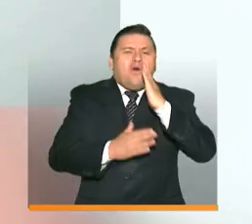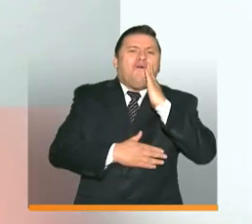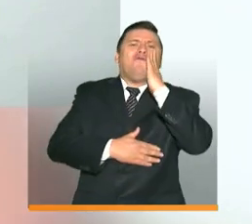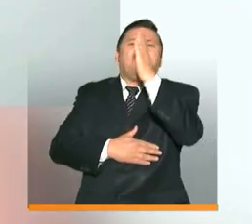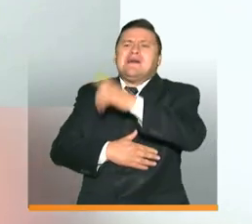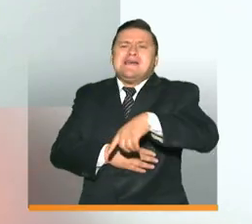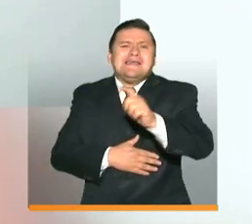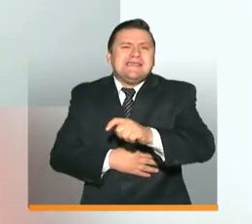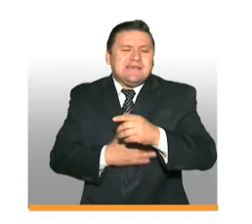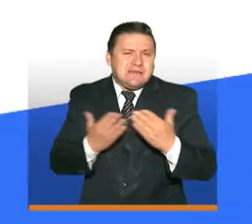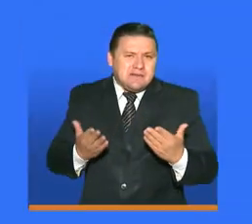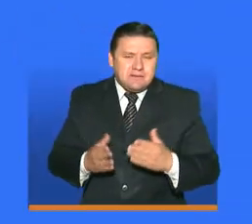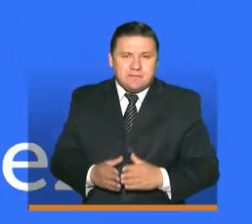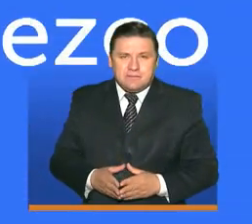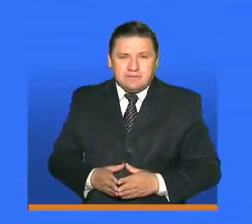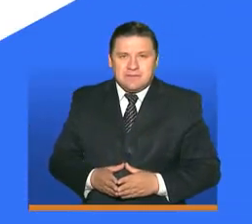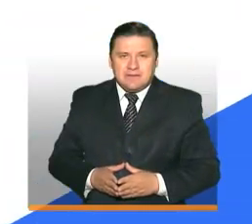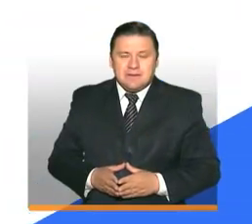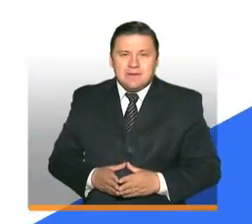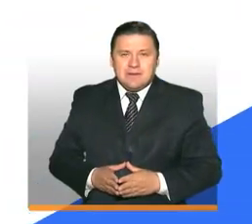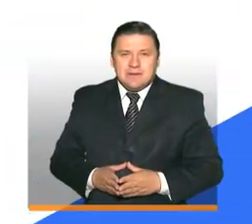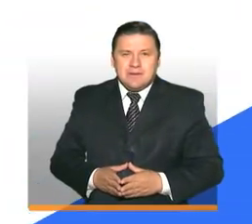que todos necesitamos.